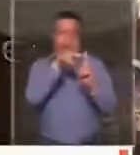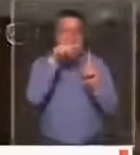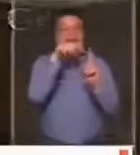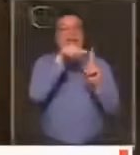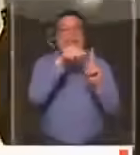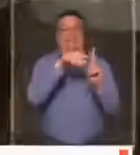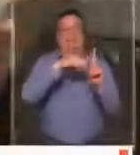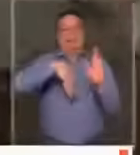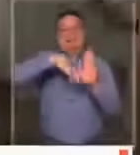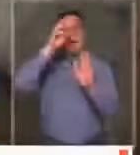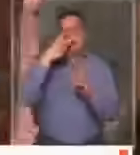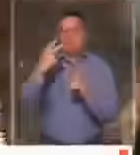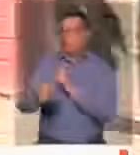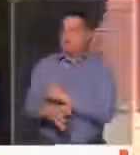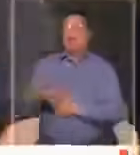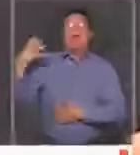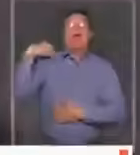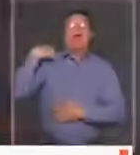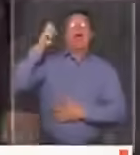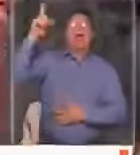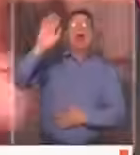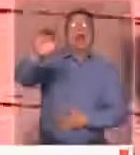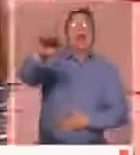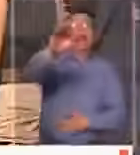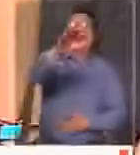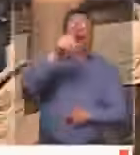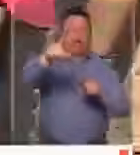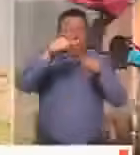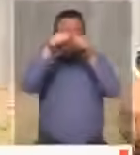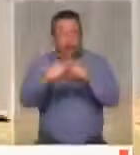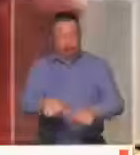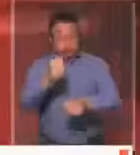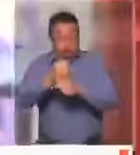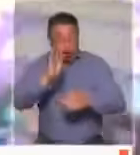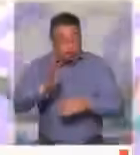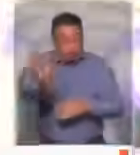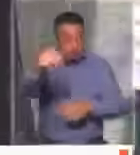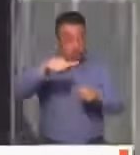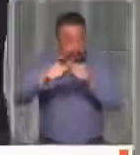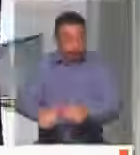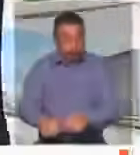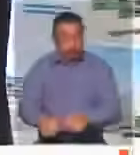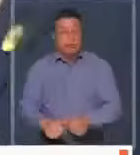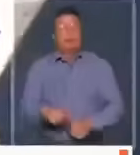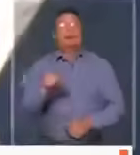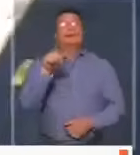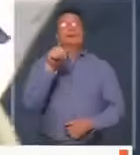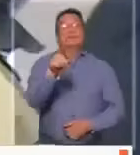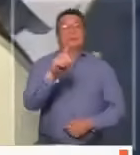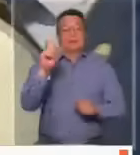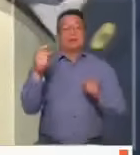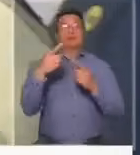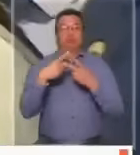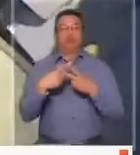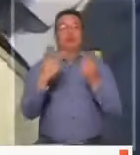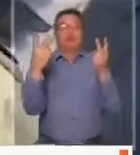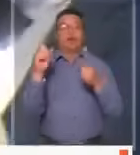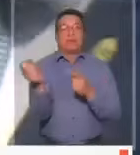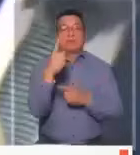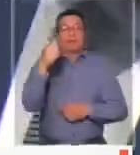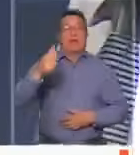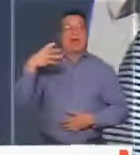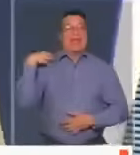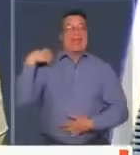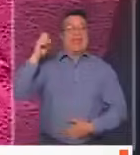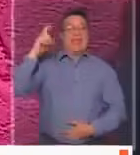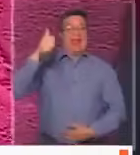momento. General Yáñez, general, mantiene su cargo. Se trataba del primer encuentro público del general director de Carabineros